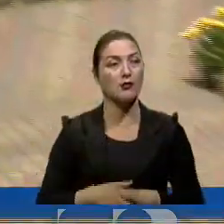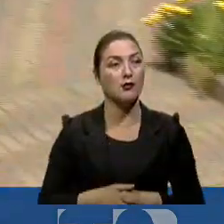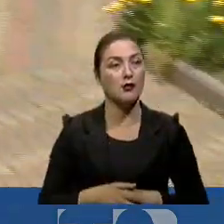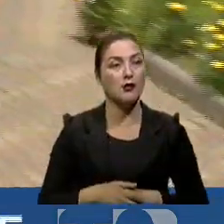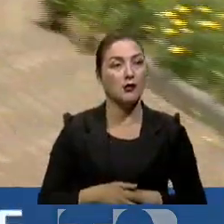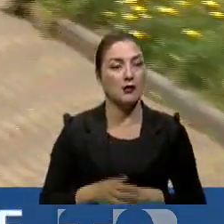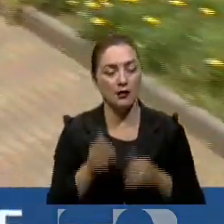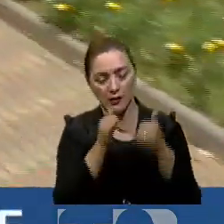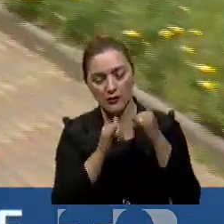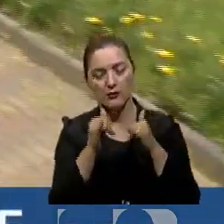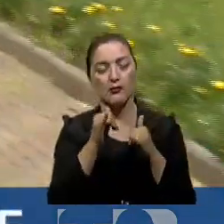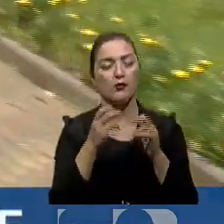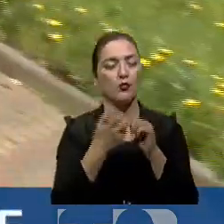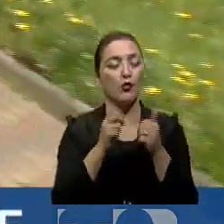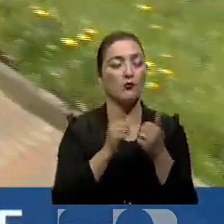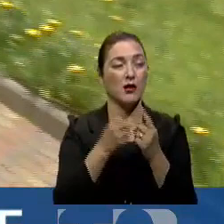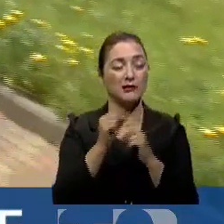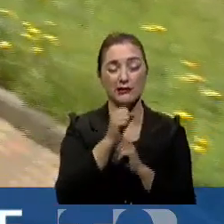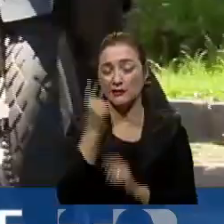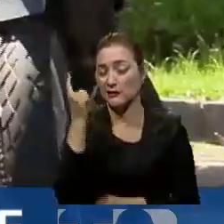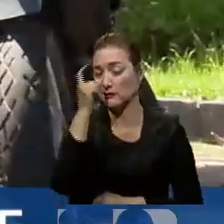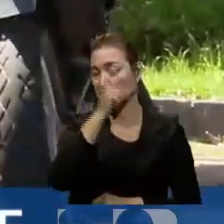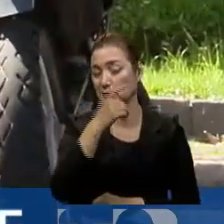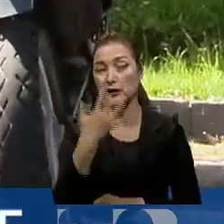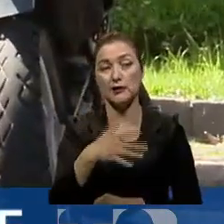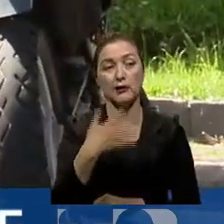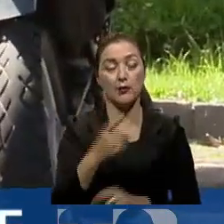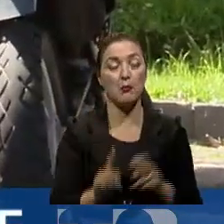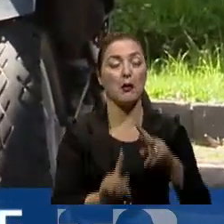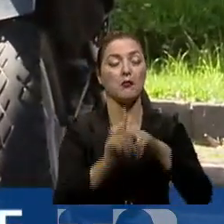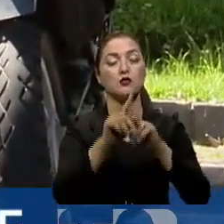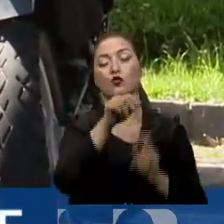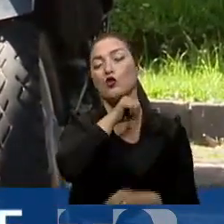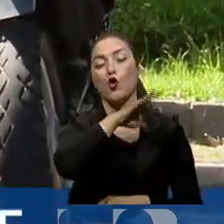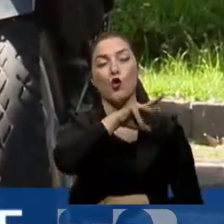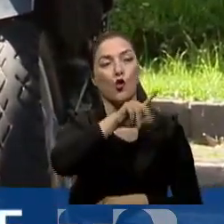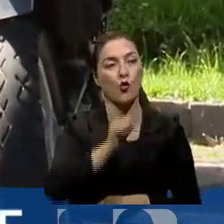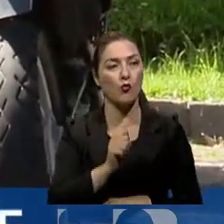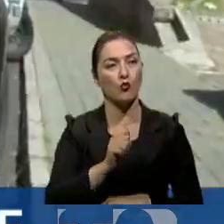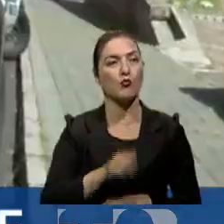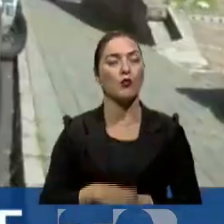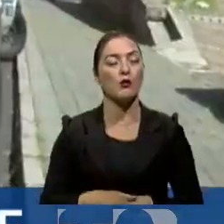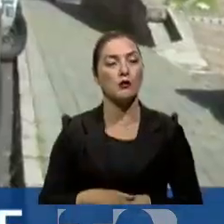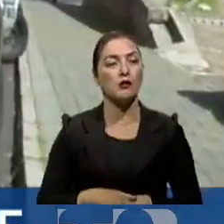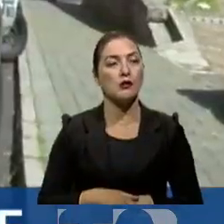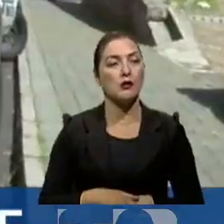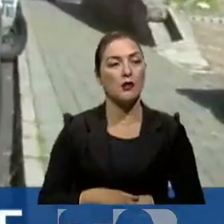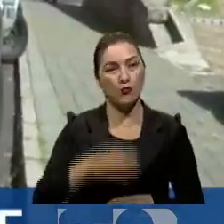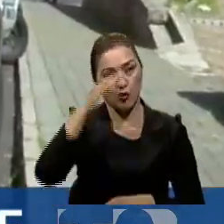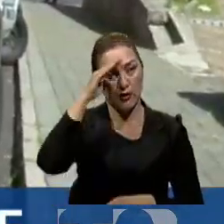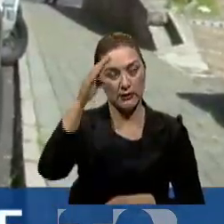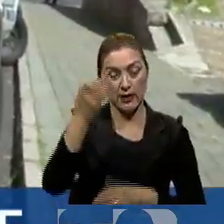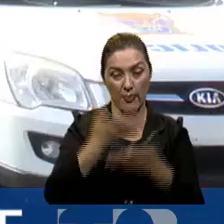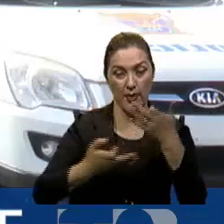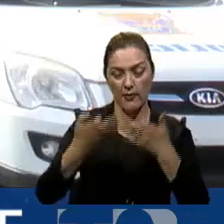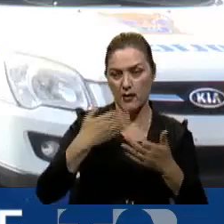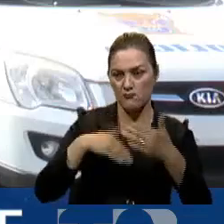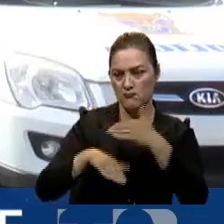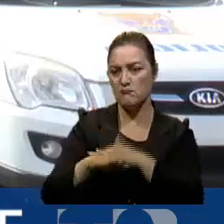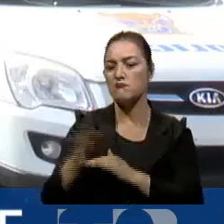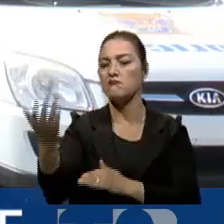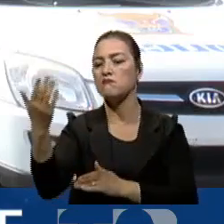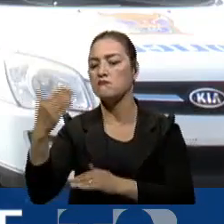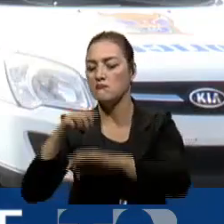por la ingesta de alcohol ocurran otras situaciones que lamentar, la policía decomise licor de las tiendas aledañas y hace operativos en el sitio.